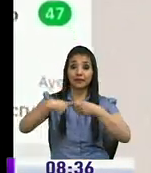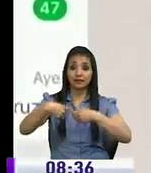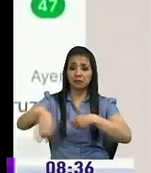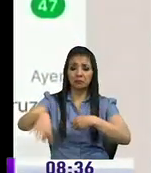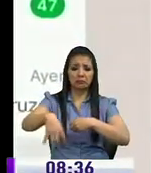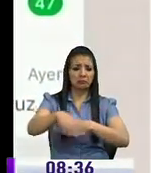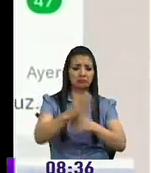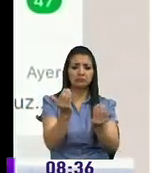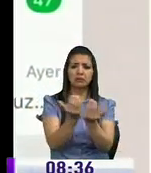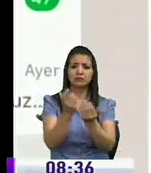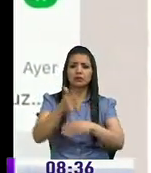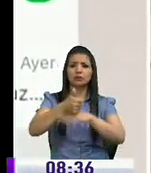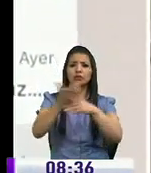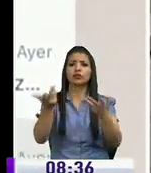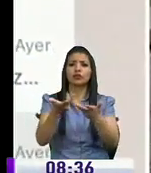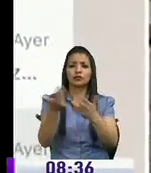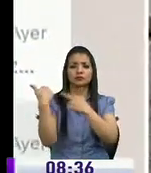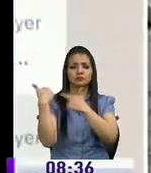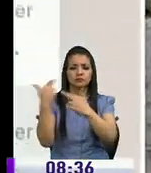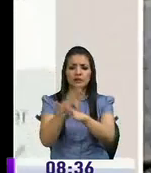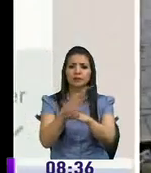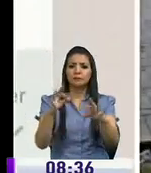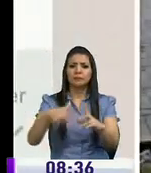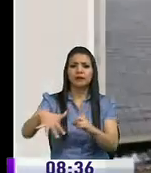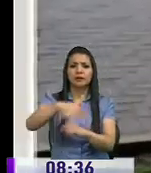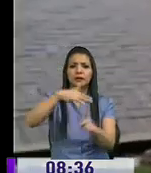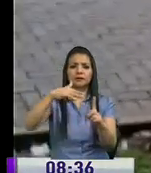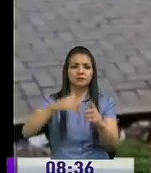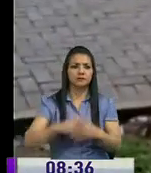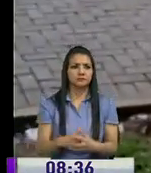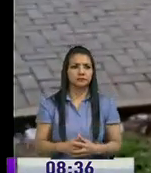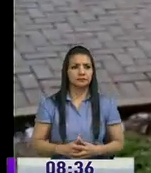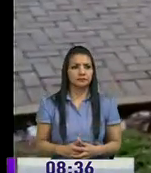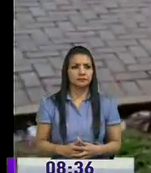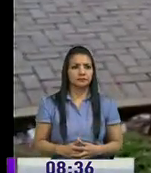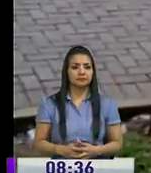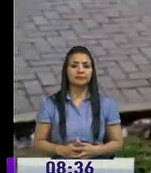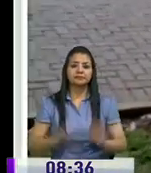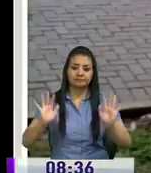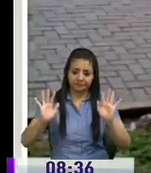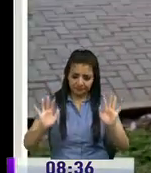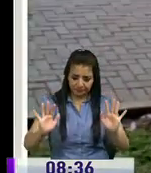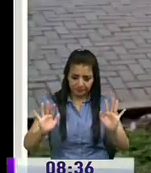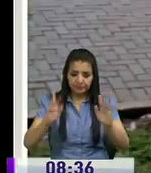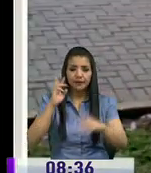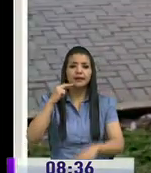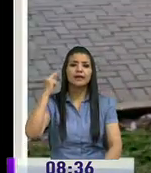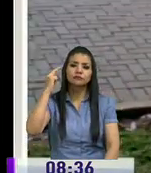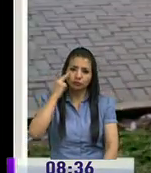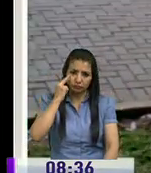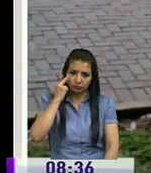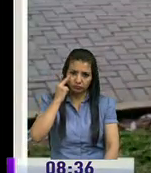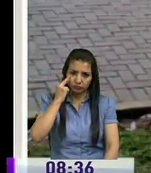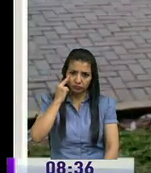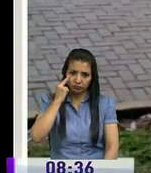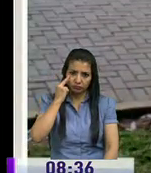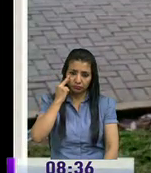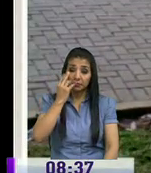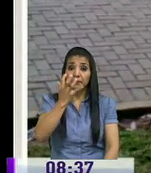las autoridades, bien, gracias, ¿dónde están encargados de aseo de parques? Marco Llanes, vean esto. O sea, a ver, esto es de lado y lado, no es que es